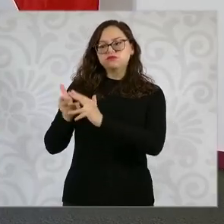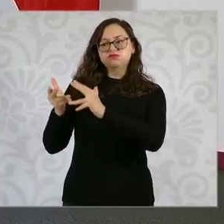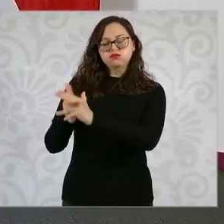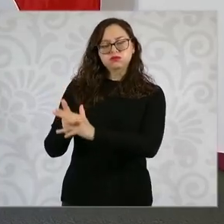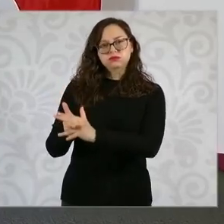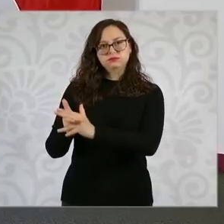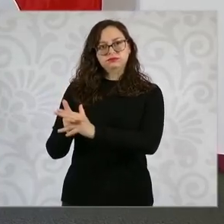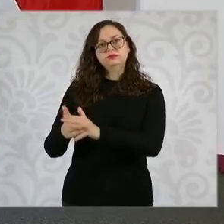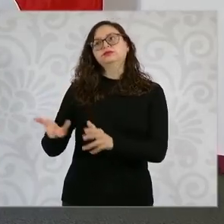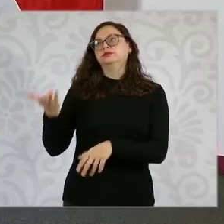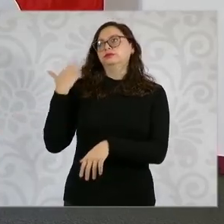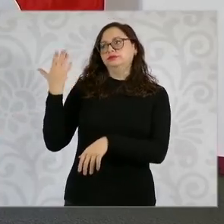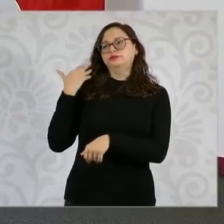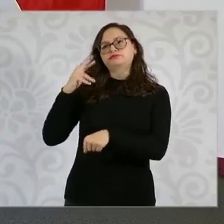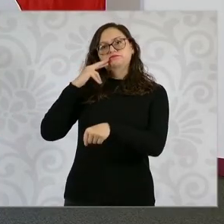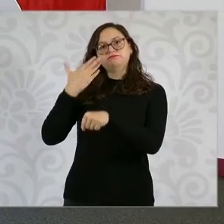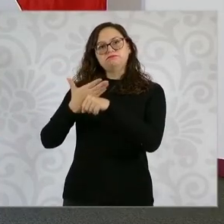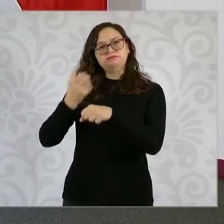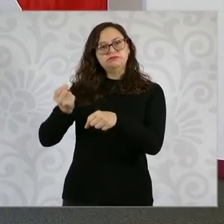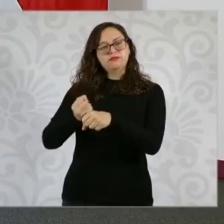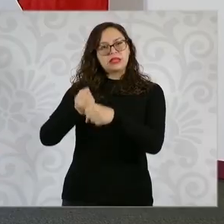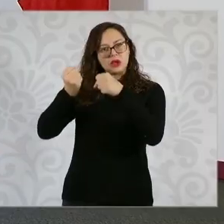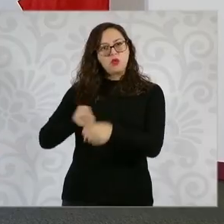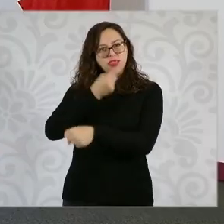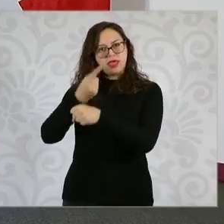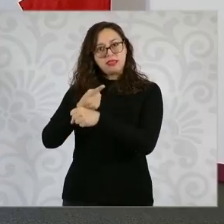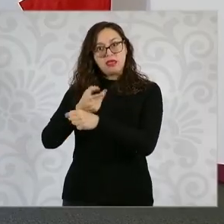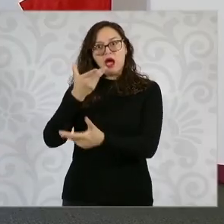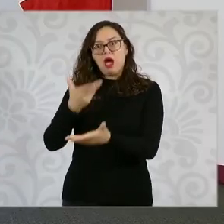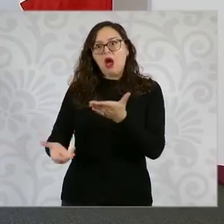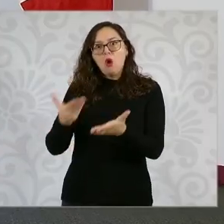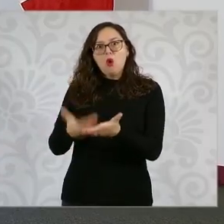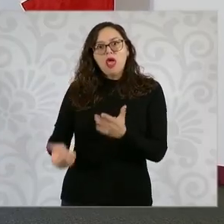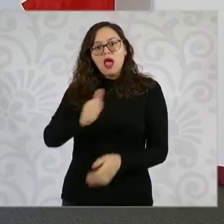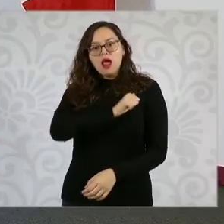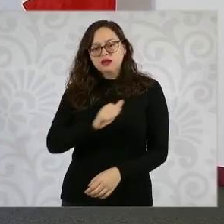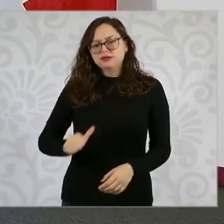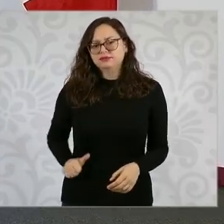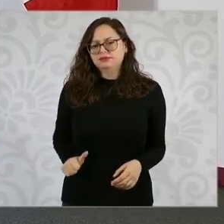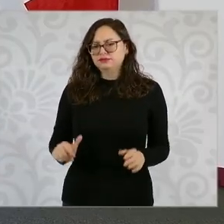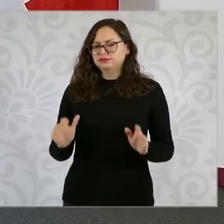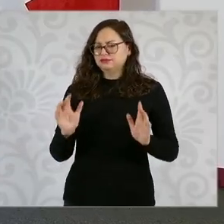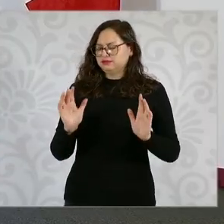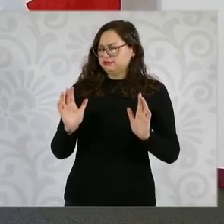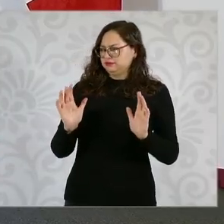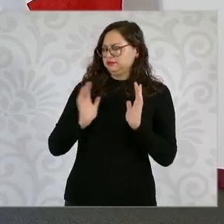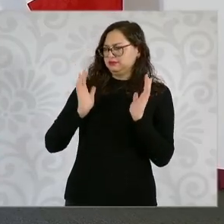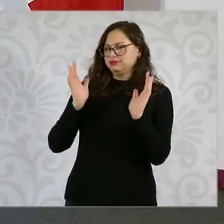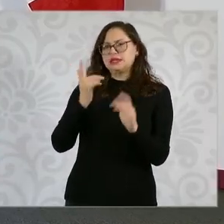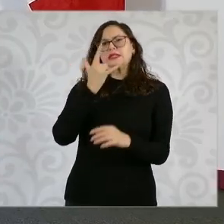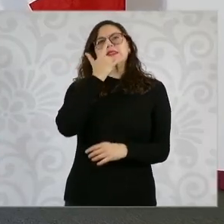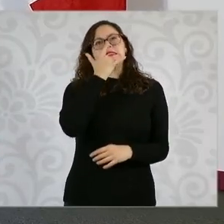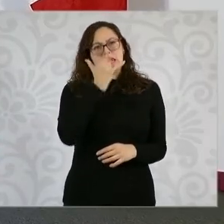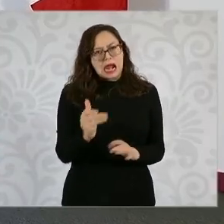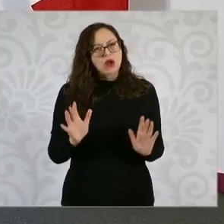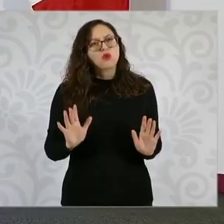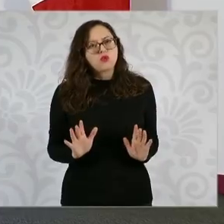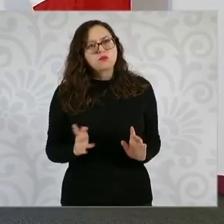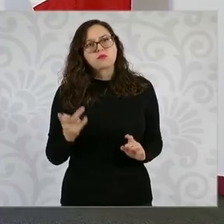no tener pues toda la información. Entonces, está trabajando el secretario de Seguridad, Defensa,